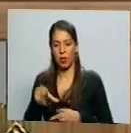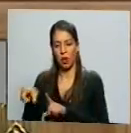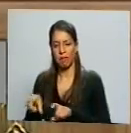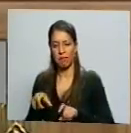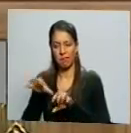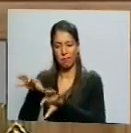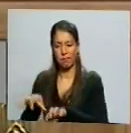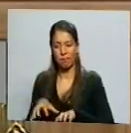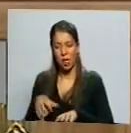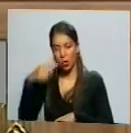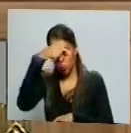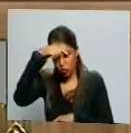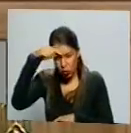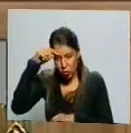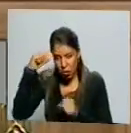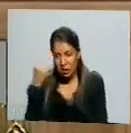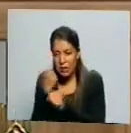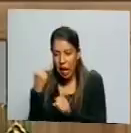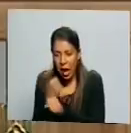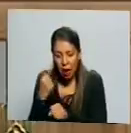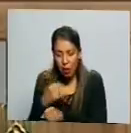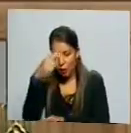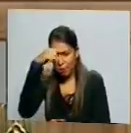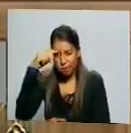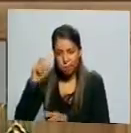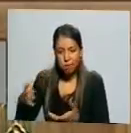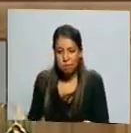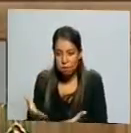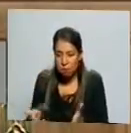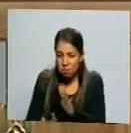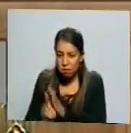que pone el sudor y pone su trabajo para generar el producto.